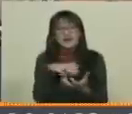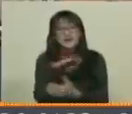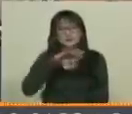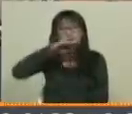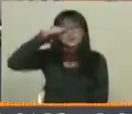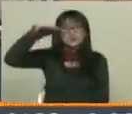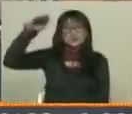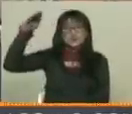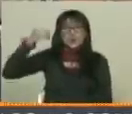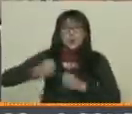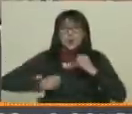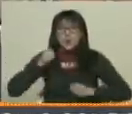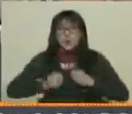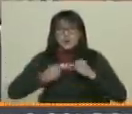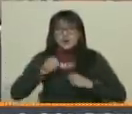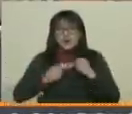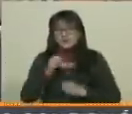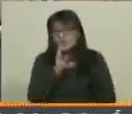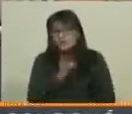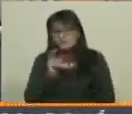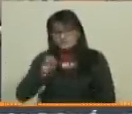montaña, corriendo adelante,